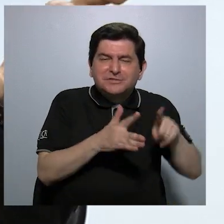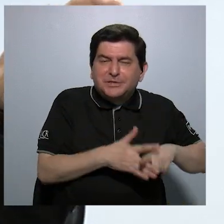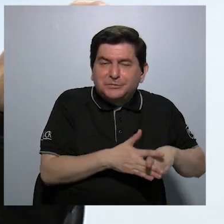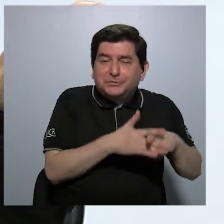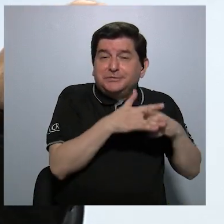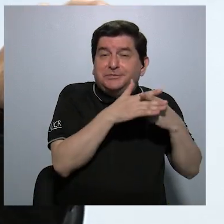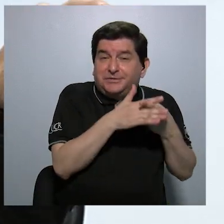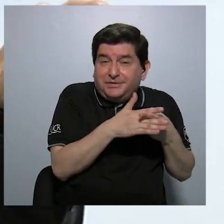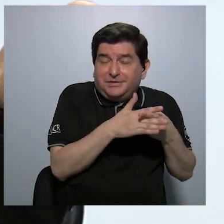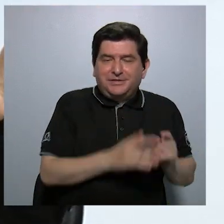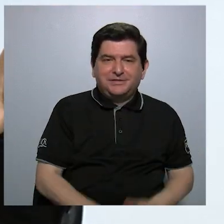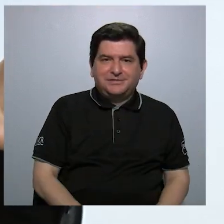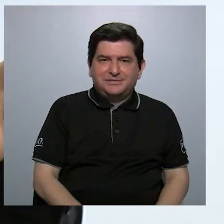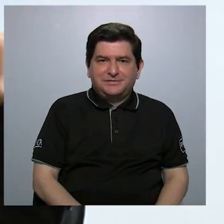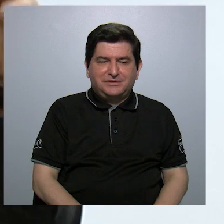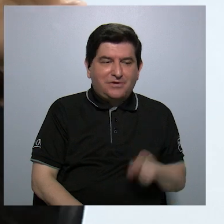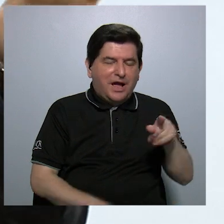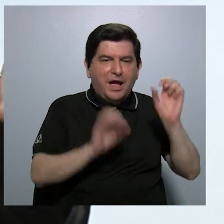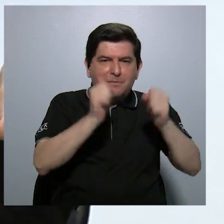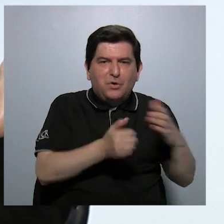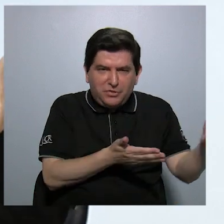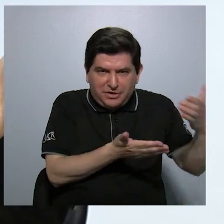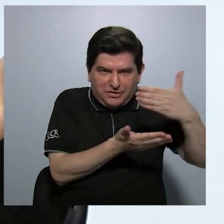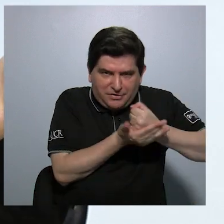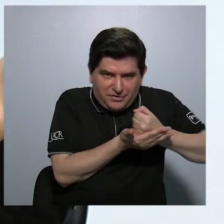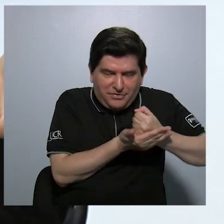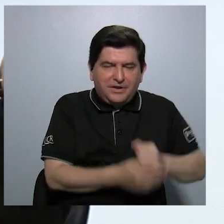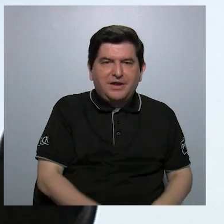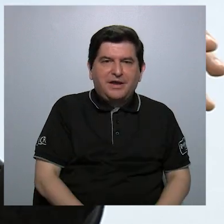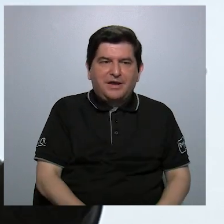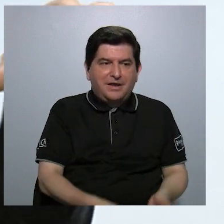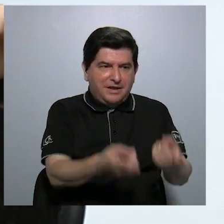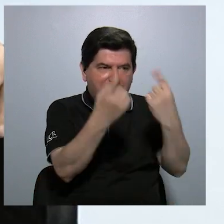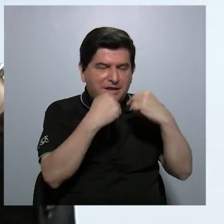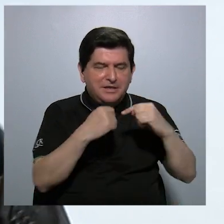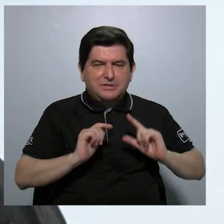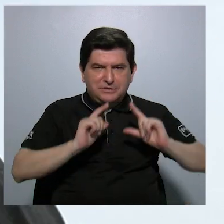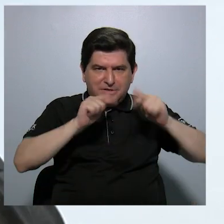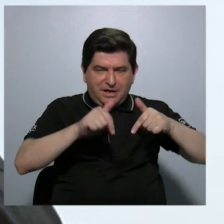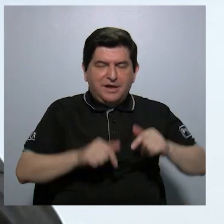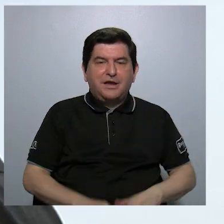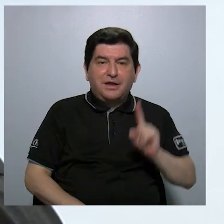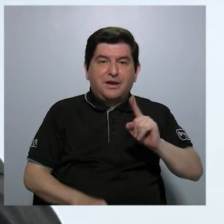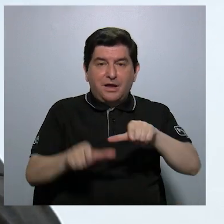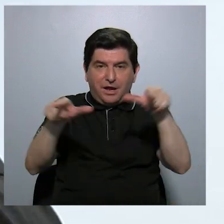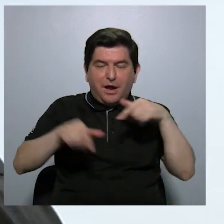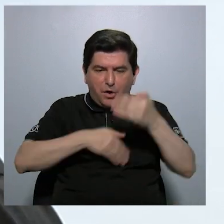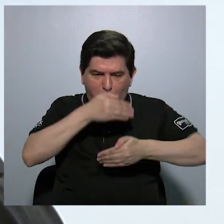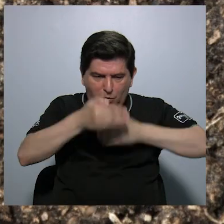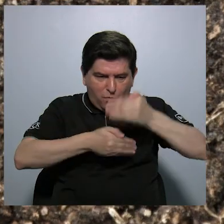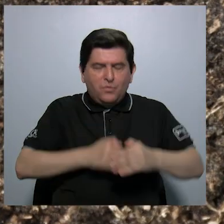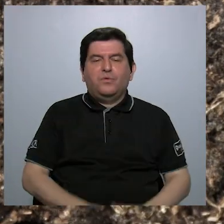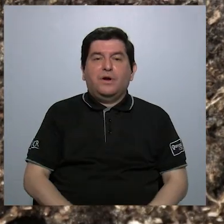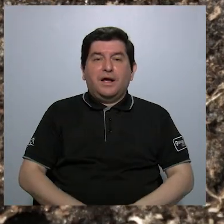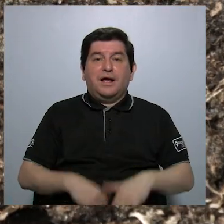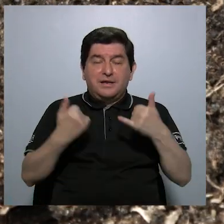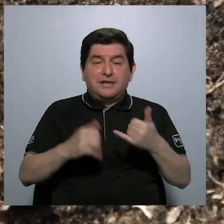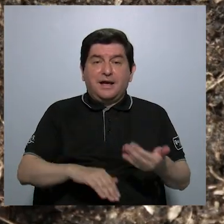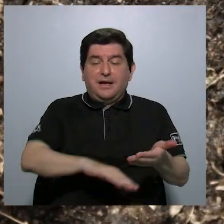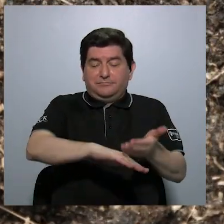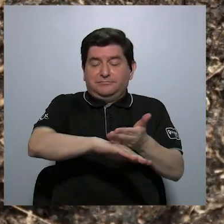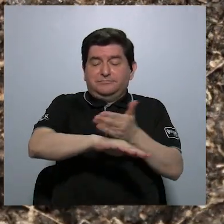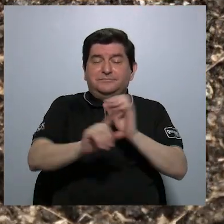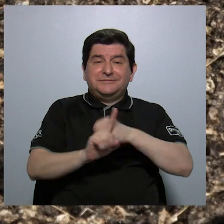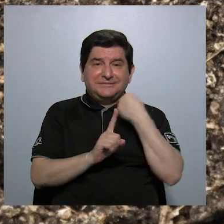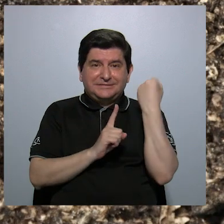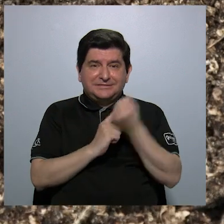conceptos iniciales de cómo hacer para cosechar, cómo hacemos para traer esos residuos a una planta de proceso, cómo hacemos para